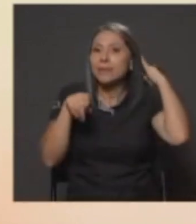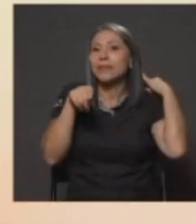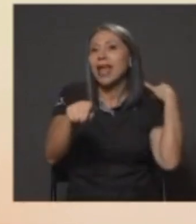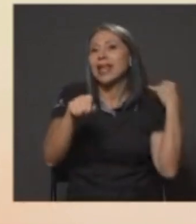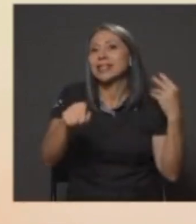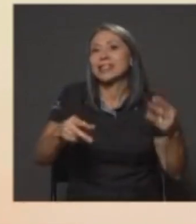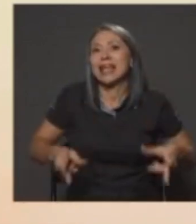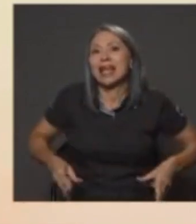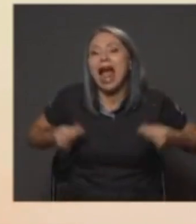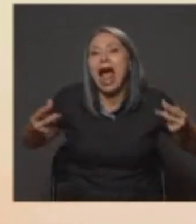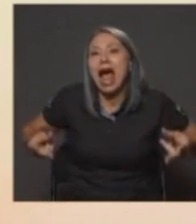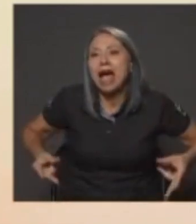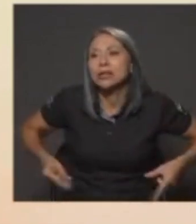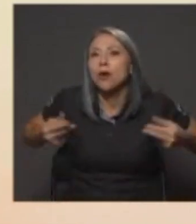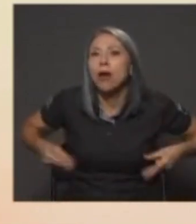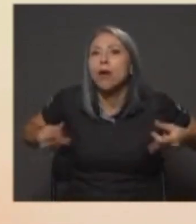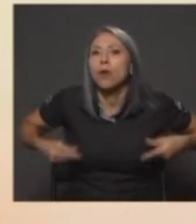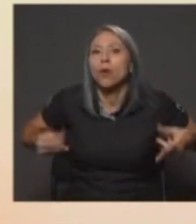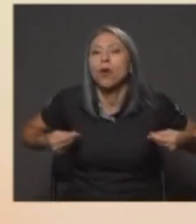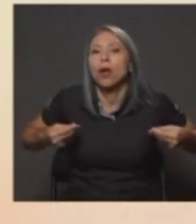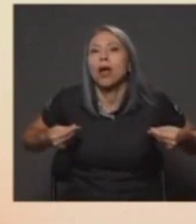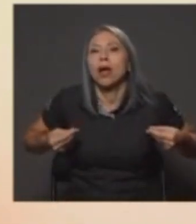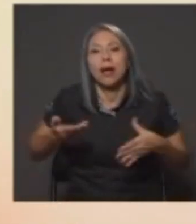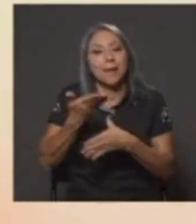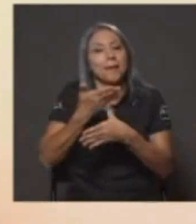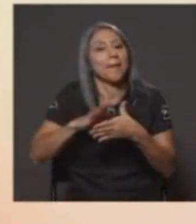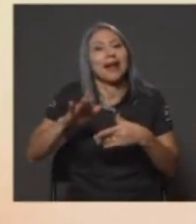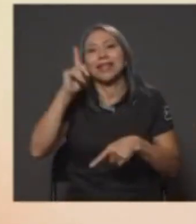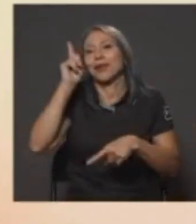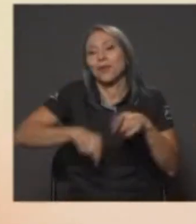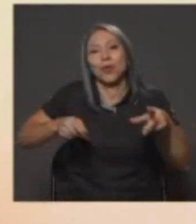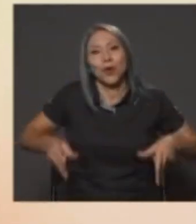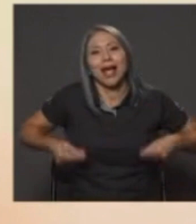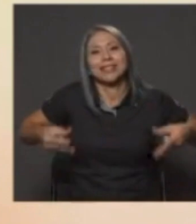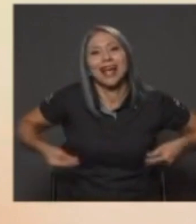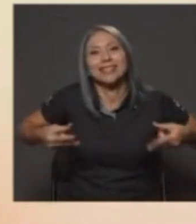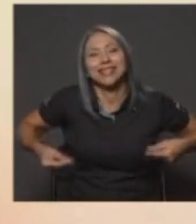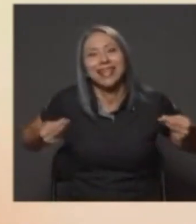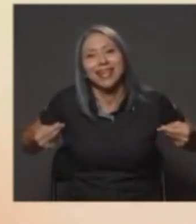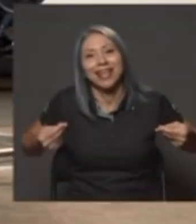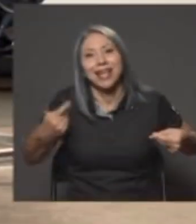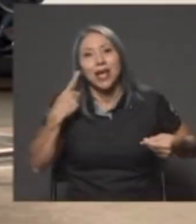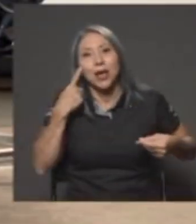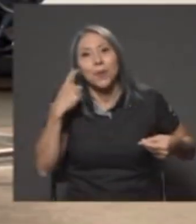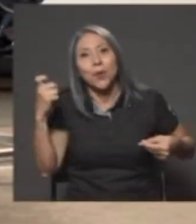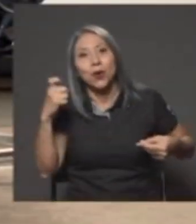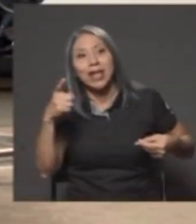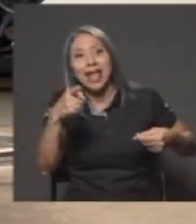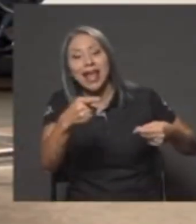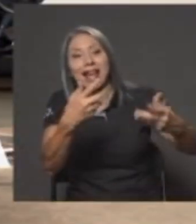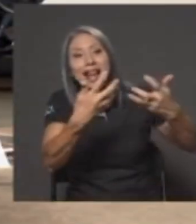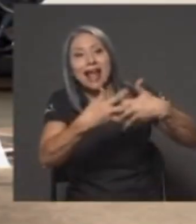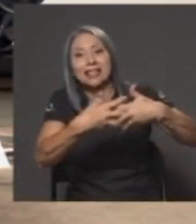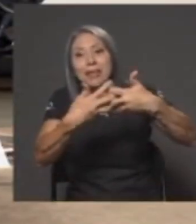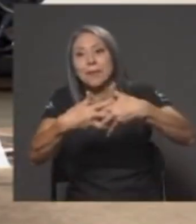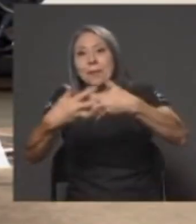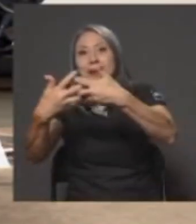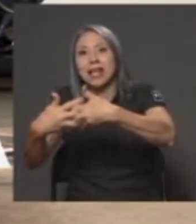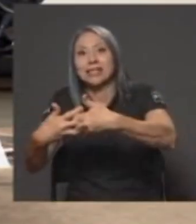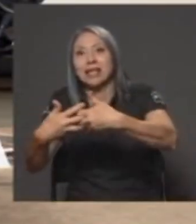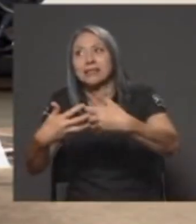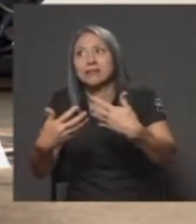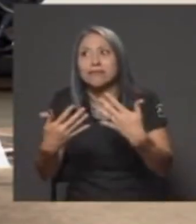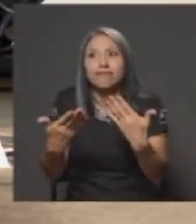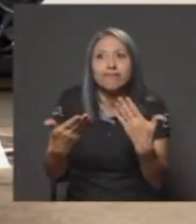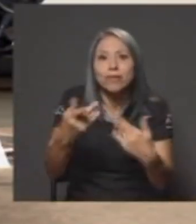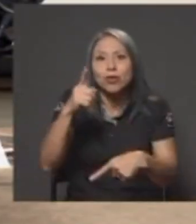enorme, parte del cual no pudo gastarse porque si las empresas estaban no pudiendo vender o la gente